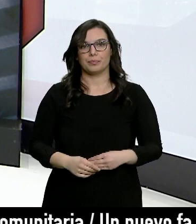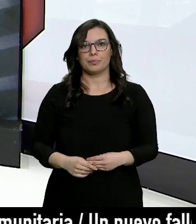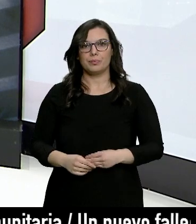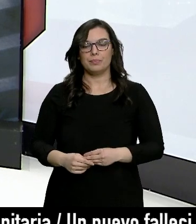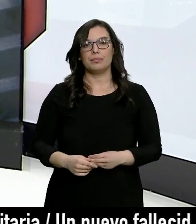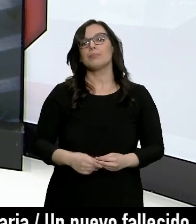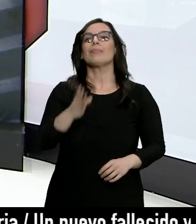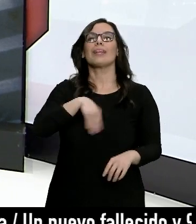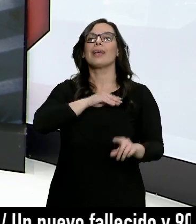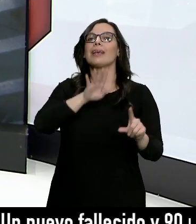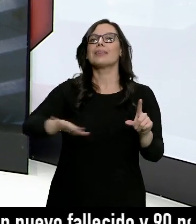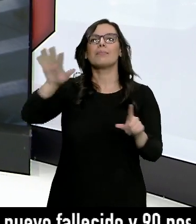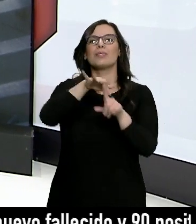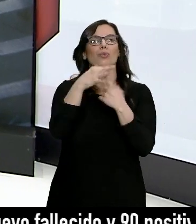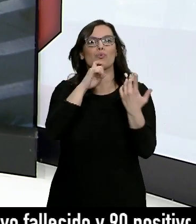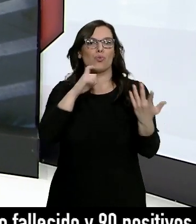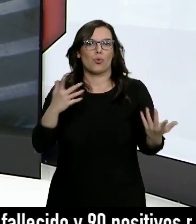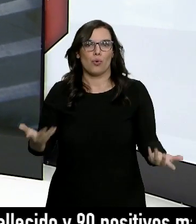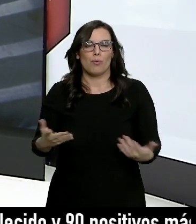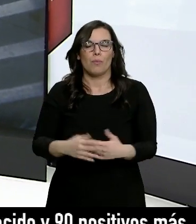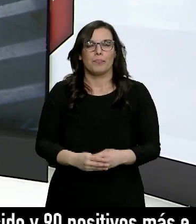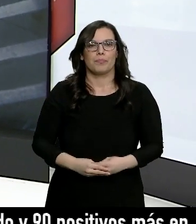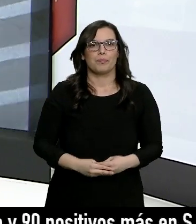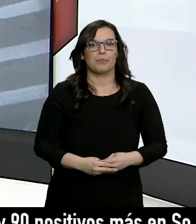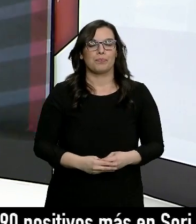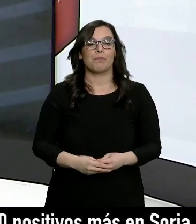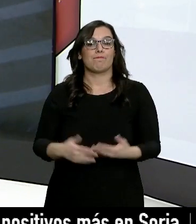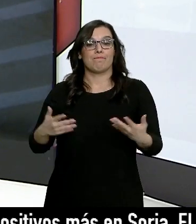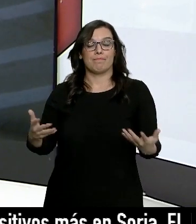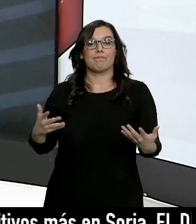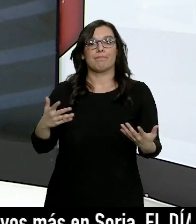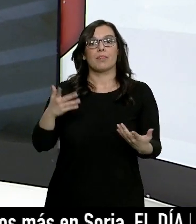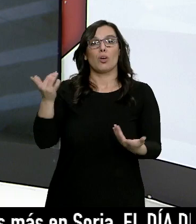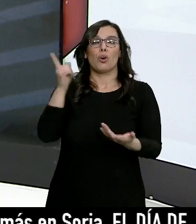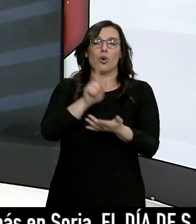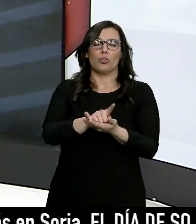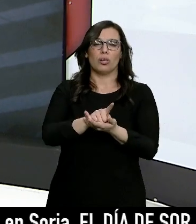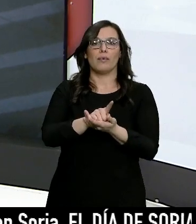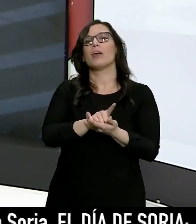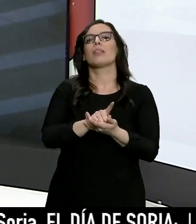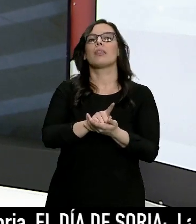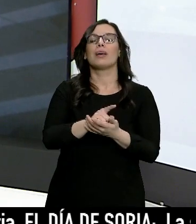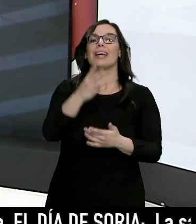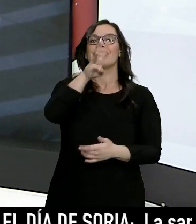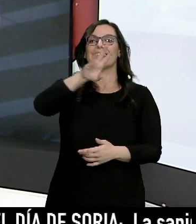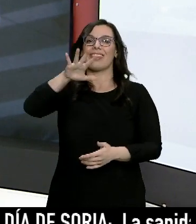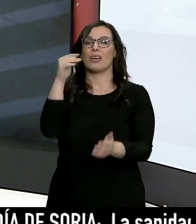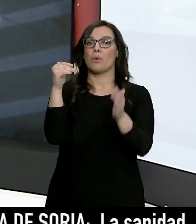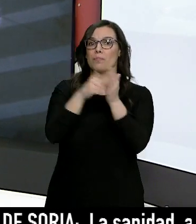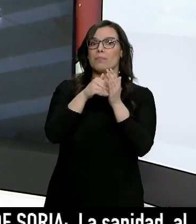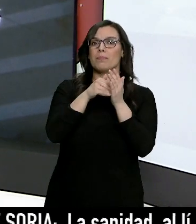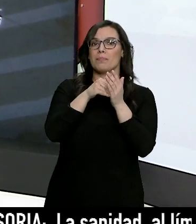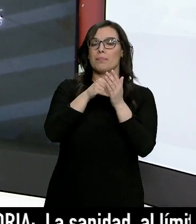Y en nuestro país, ¿cómo es la situación de los casos en España? Bueno, pues volvemos a situarnos en los